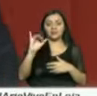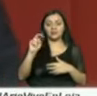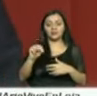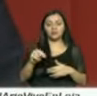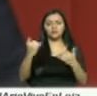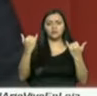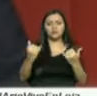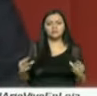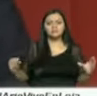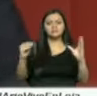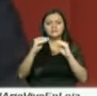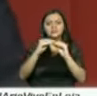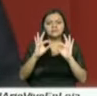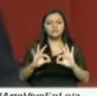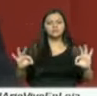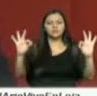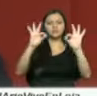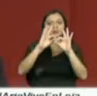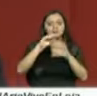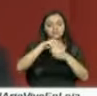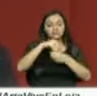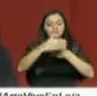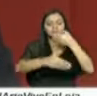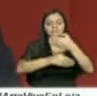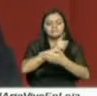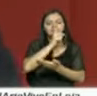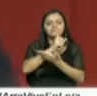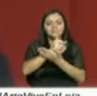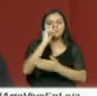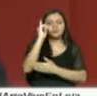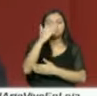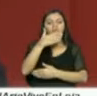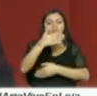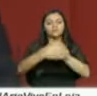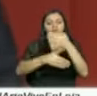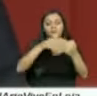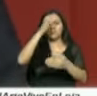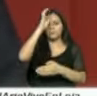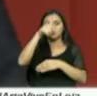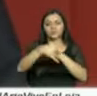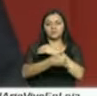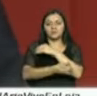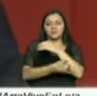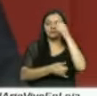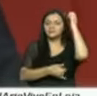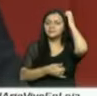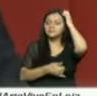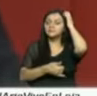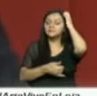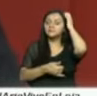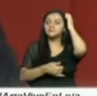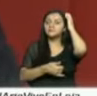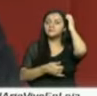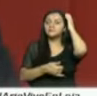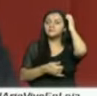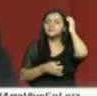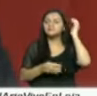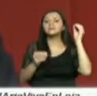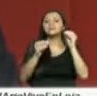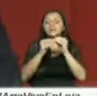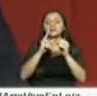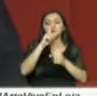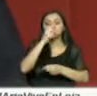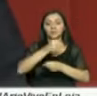son componentes para generar una verdadera industria cultural en el país que genere empleo y valor